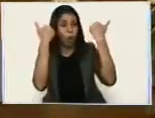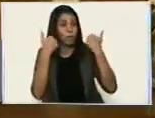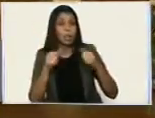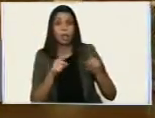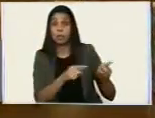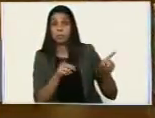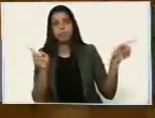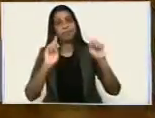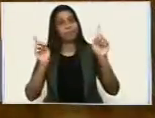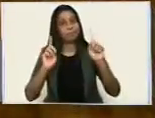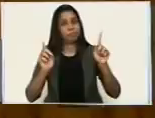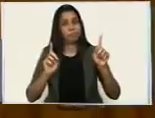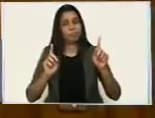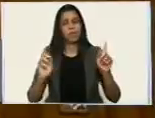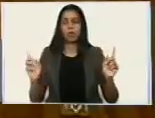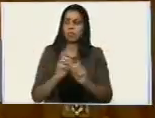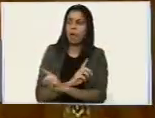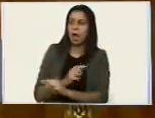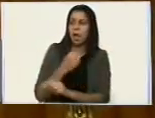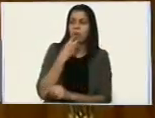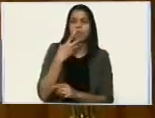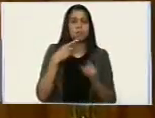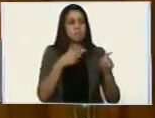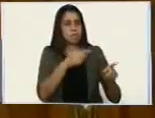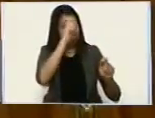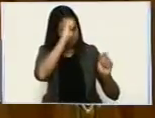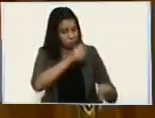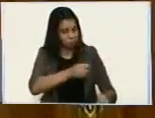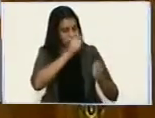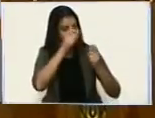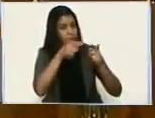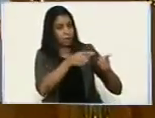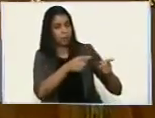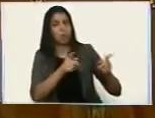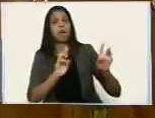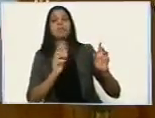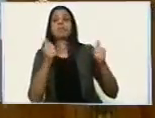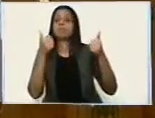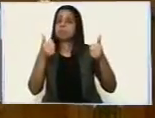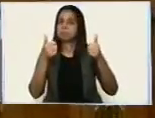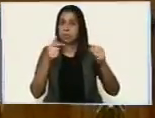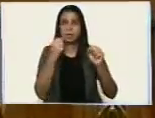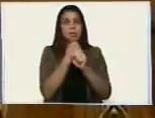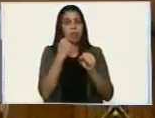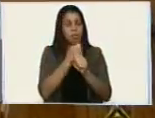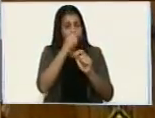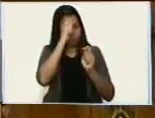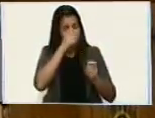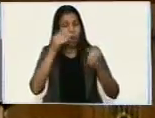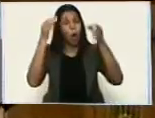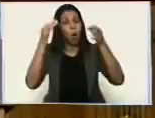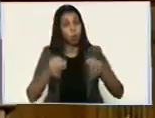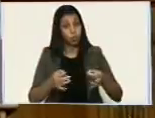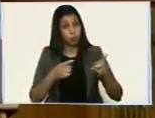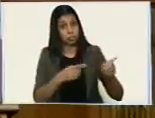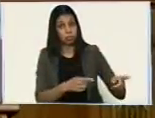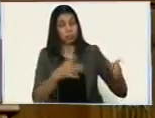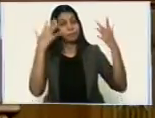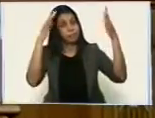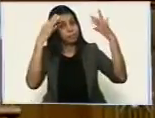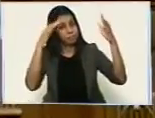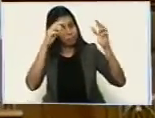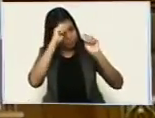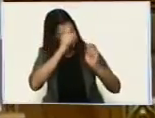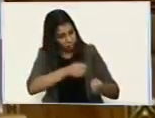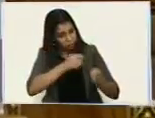cambios. Y yo creo que es justo que nosotros realmente podamos hacer ese